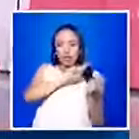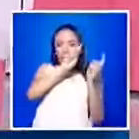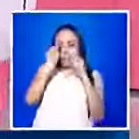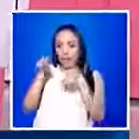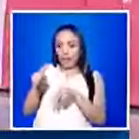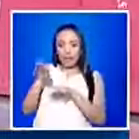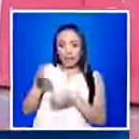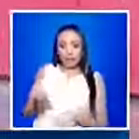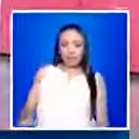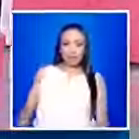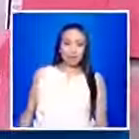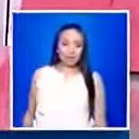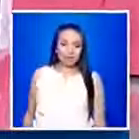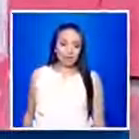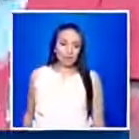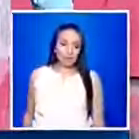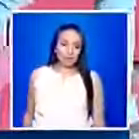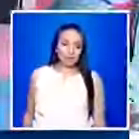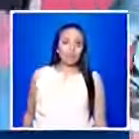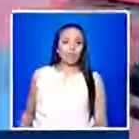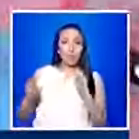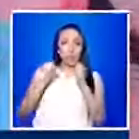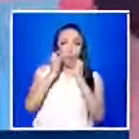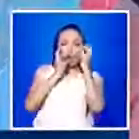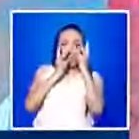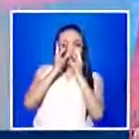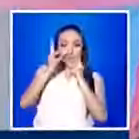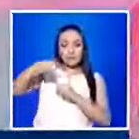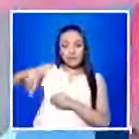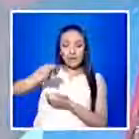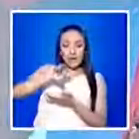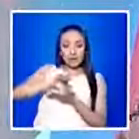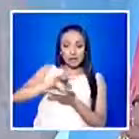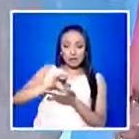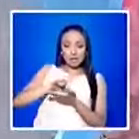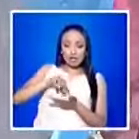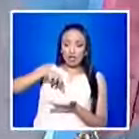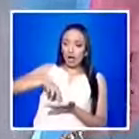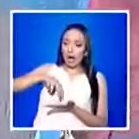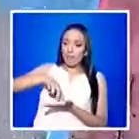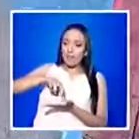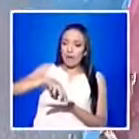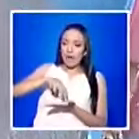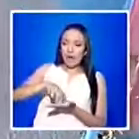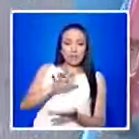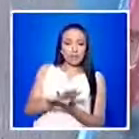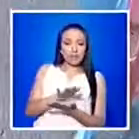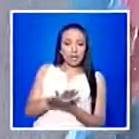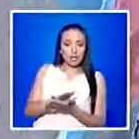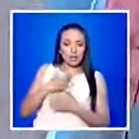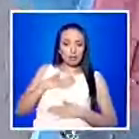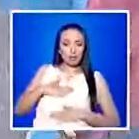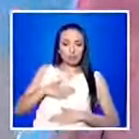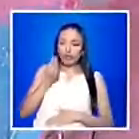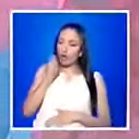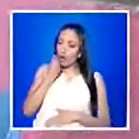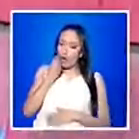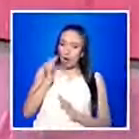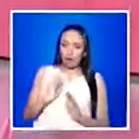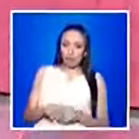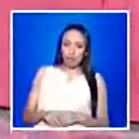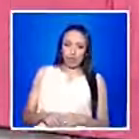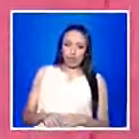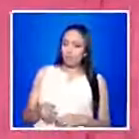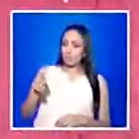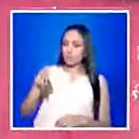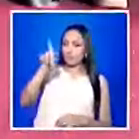un recorrido por esta joya arquitectónica que es el centro histórico puedan caminar de una mejor manera y tener esa garantía por